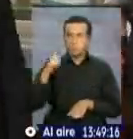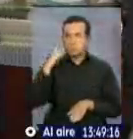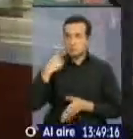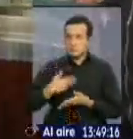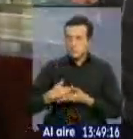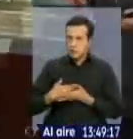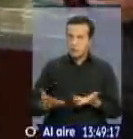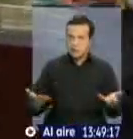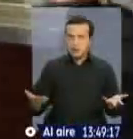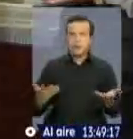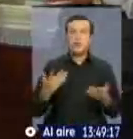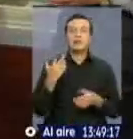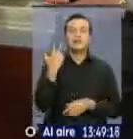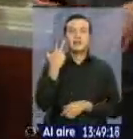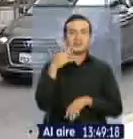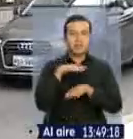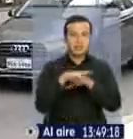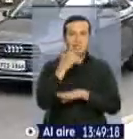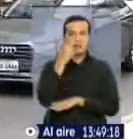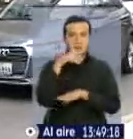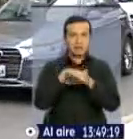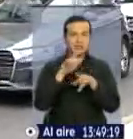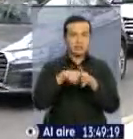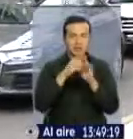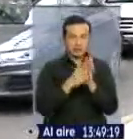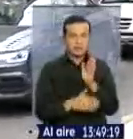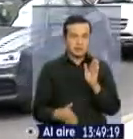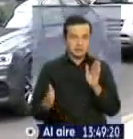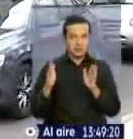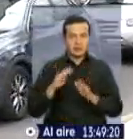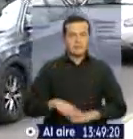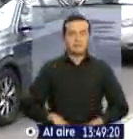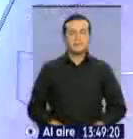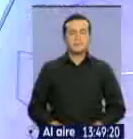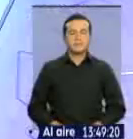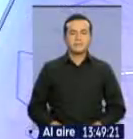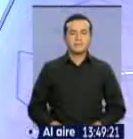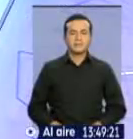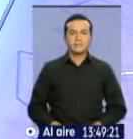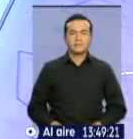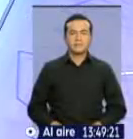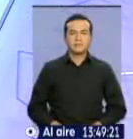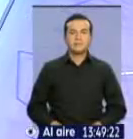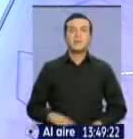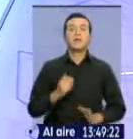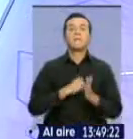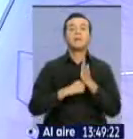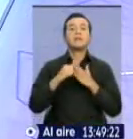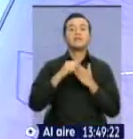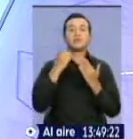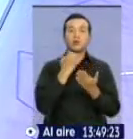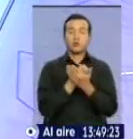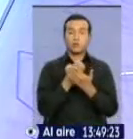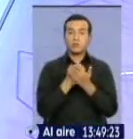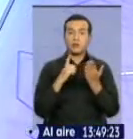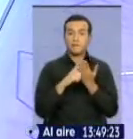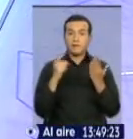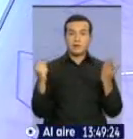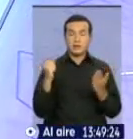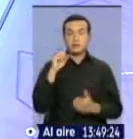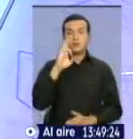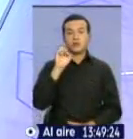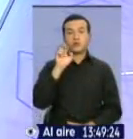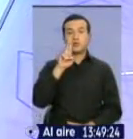diligencia se reinstalará a las 15 horas. Olga Velasco, Ecuador TV. El ministro de Economía y Finanzas, Carlos de la